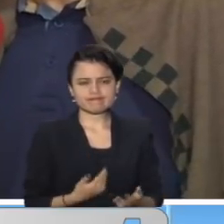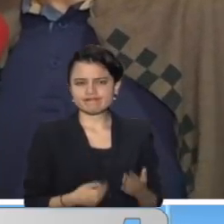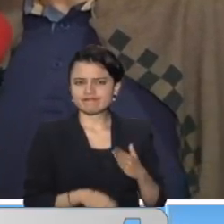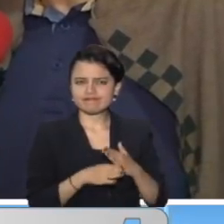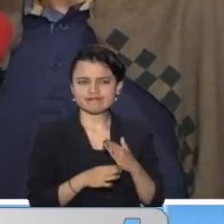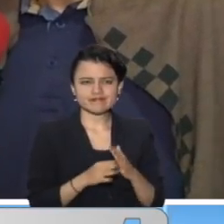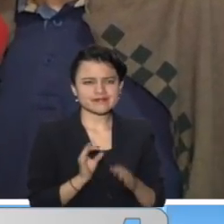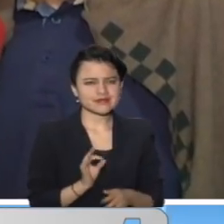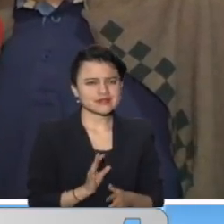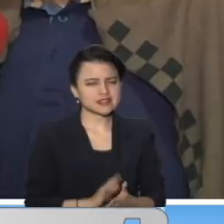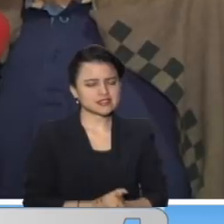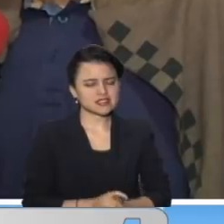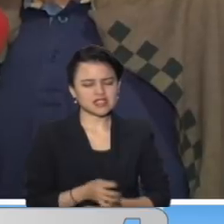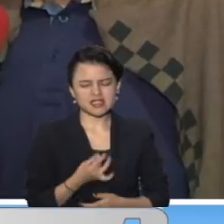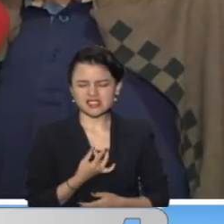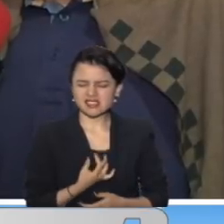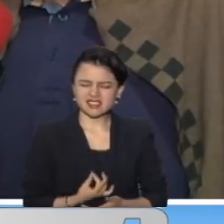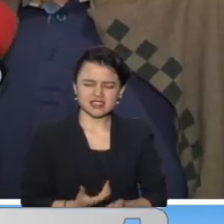Continuos siempre.